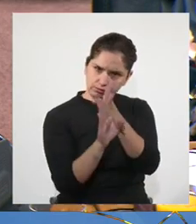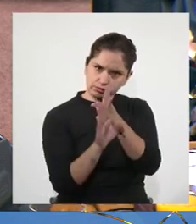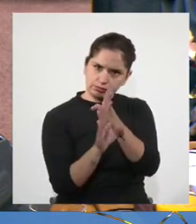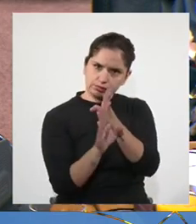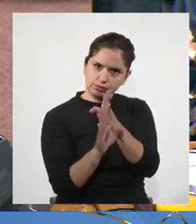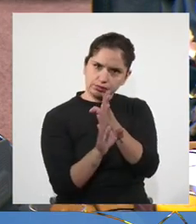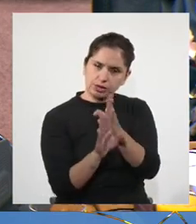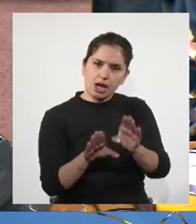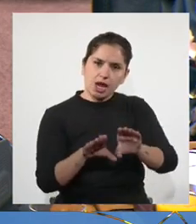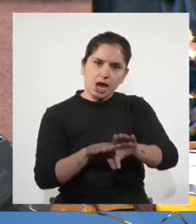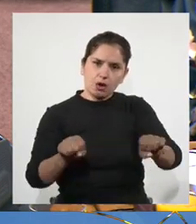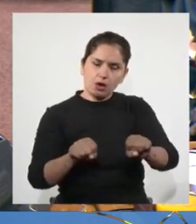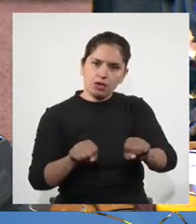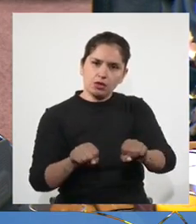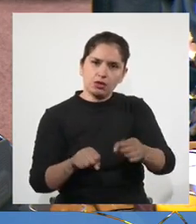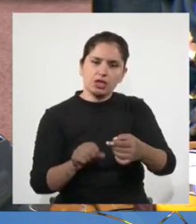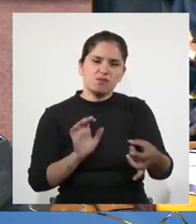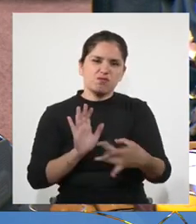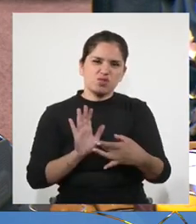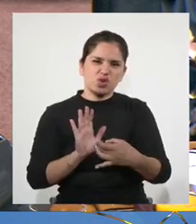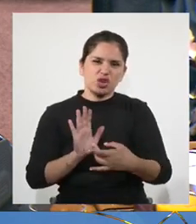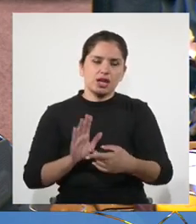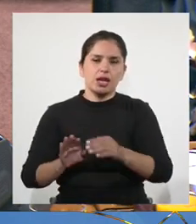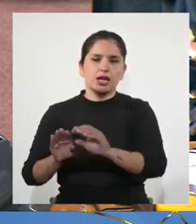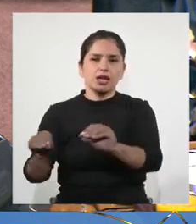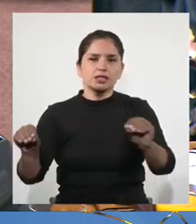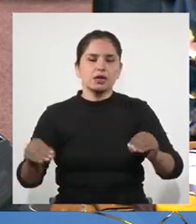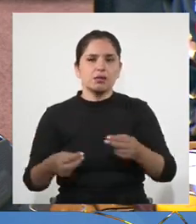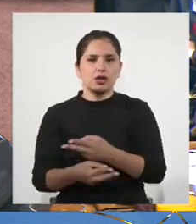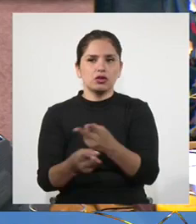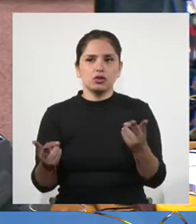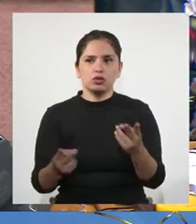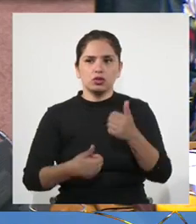la licitación pública. Eso, presidente. Lo invitamos.